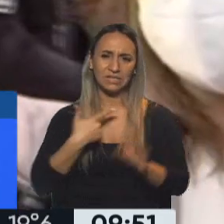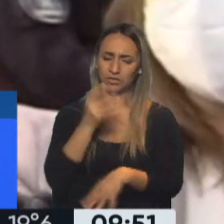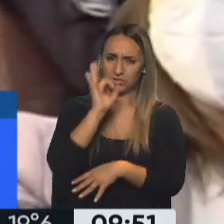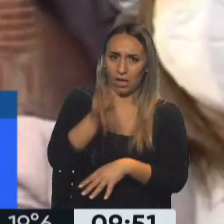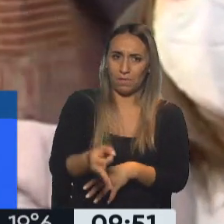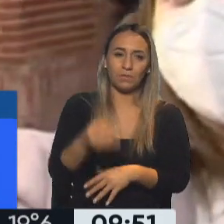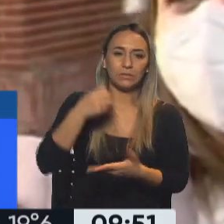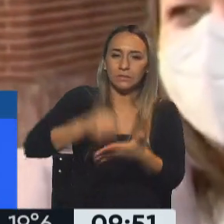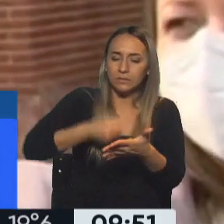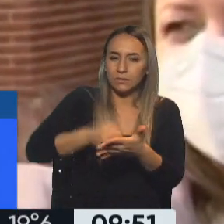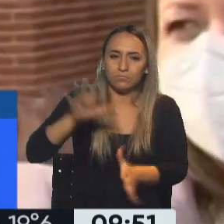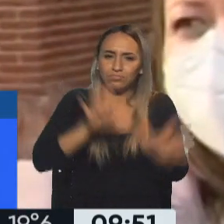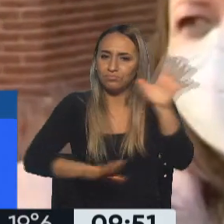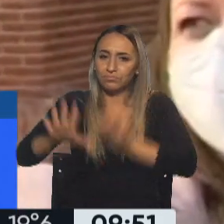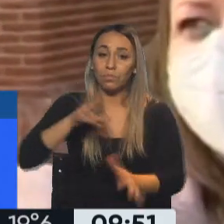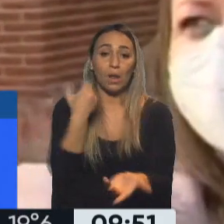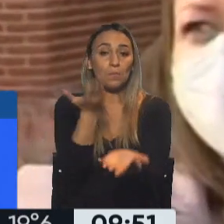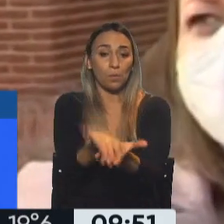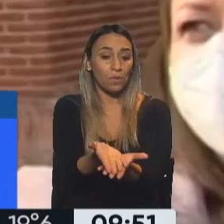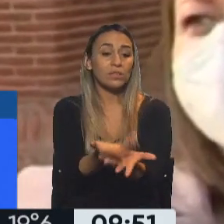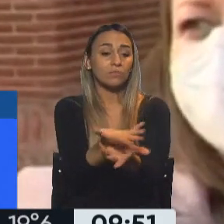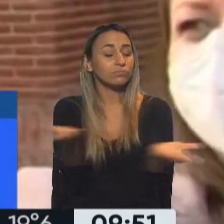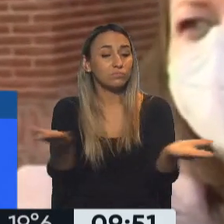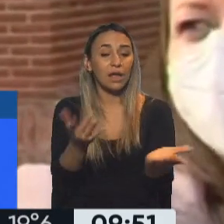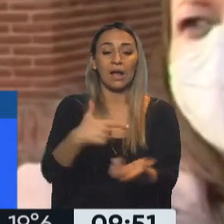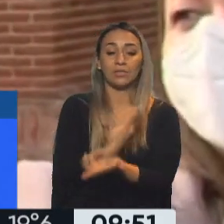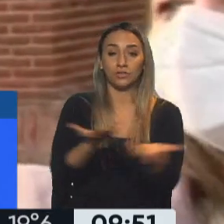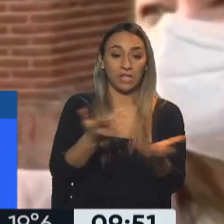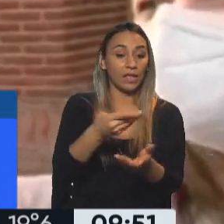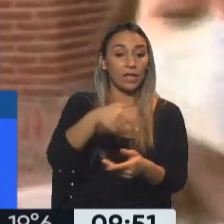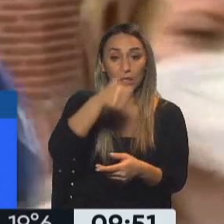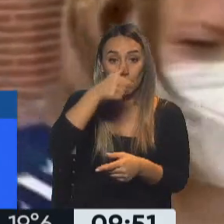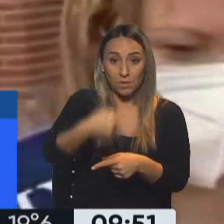posible para que esa alternativa esté al alcance de la mano de los ciudadanos que van a ir a votar este domingo. Listo, gracias.